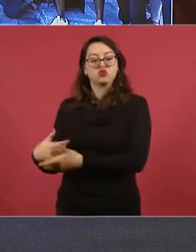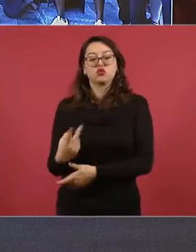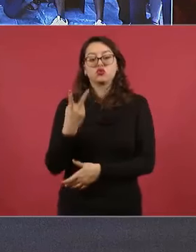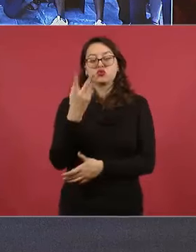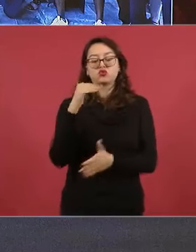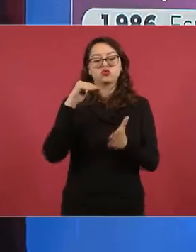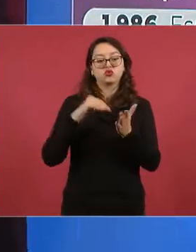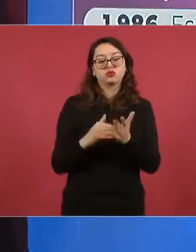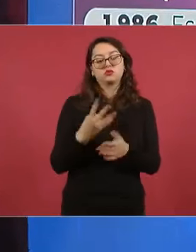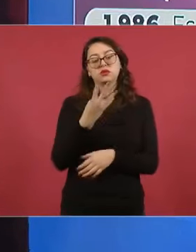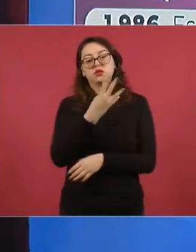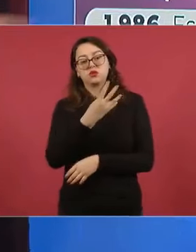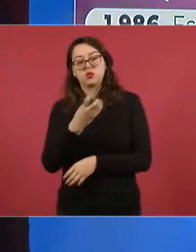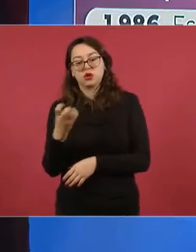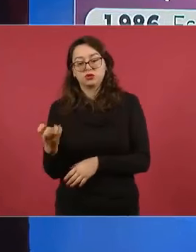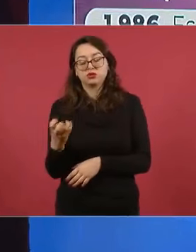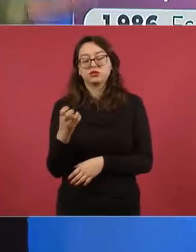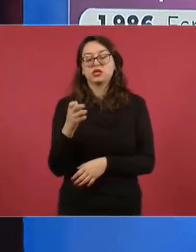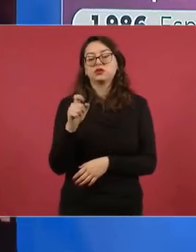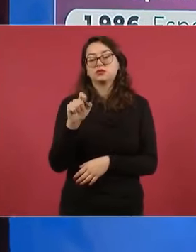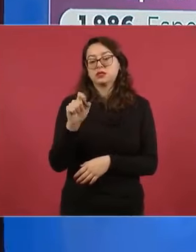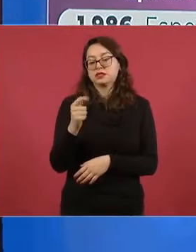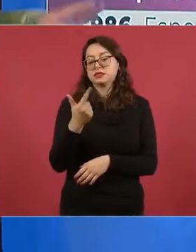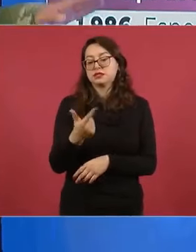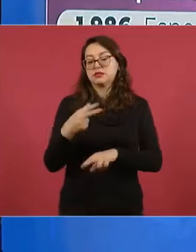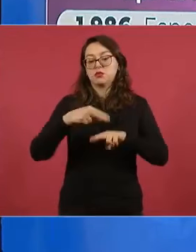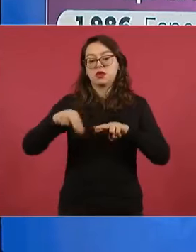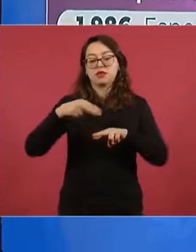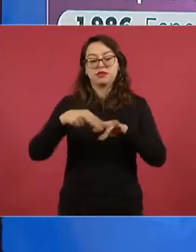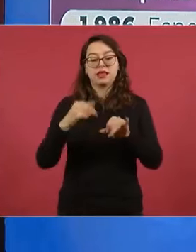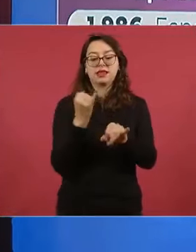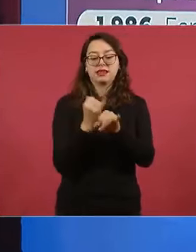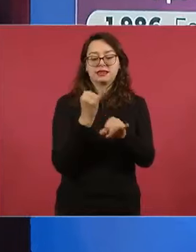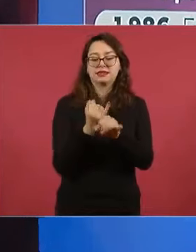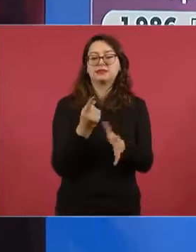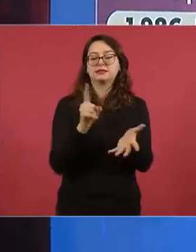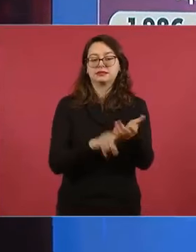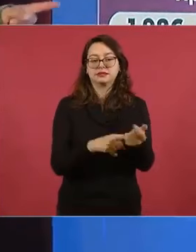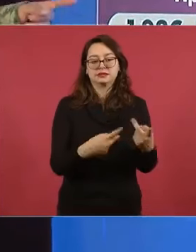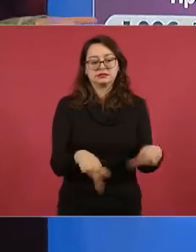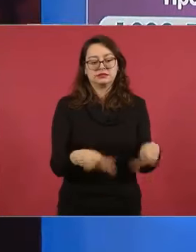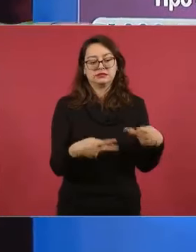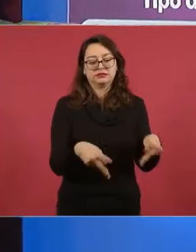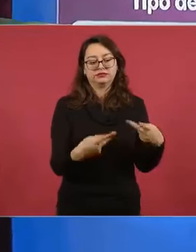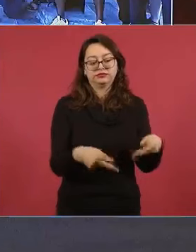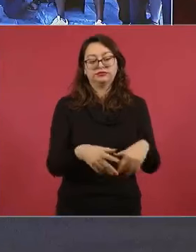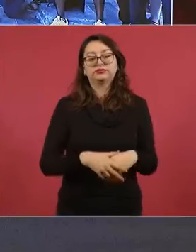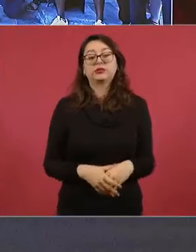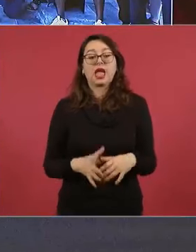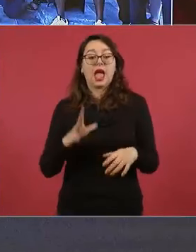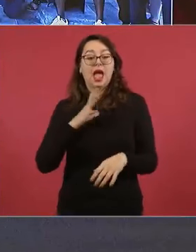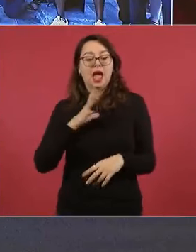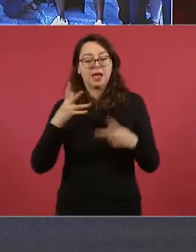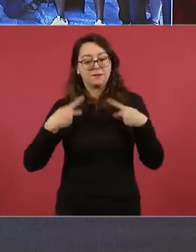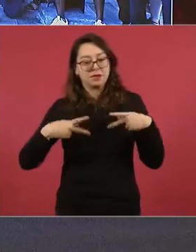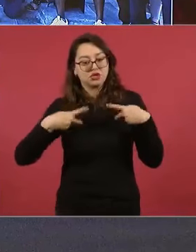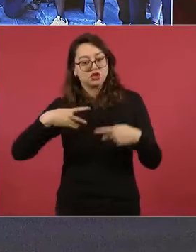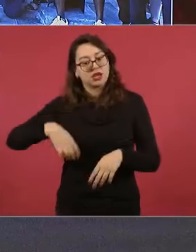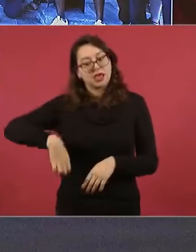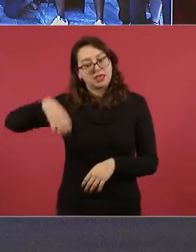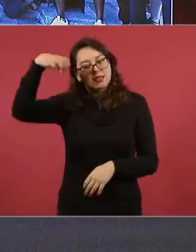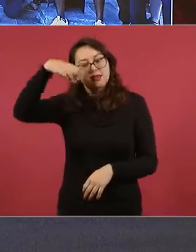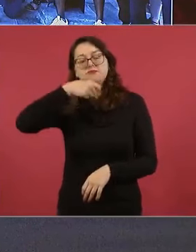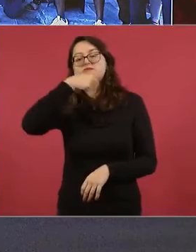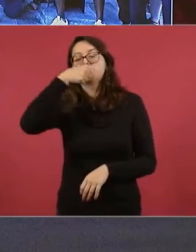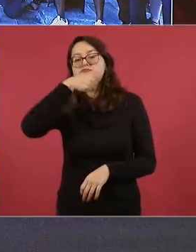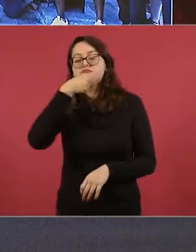427 boletos en línea. Por tipo de boleto podemos ver aquí que hemos tenido adultos mayores, estudiantes,